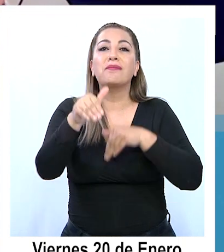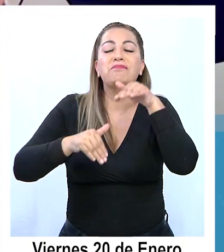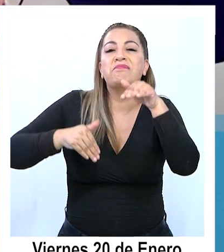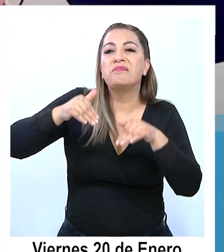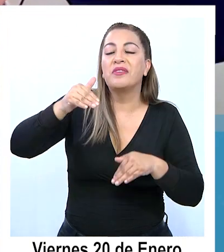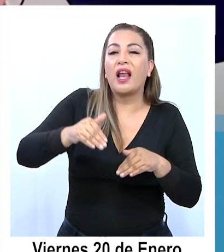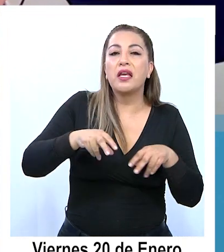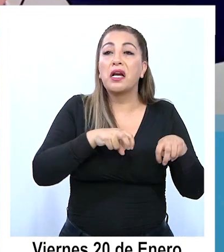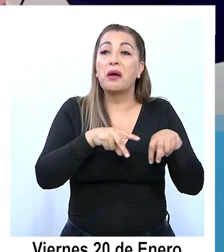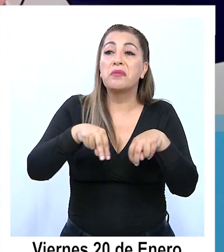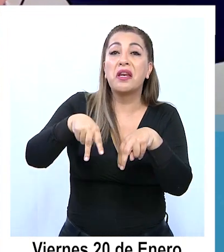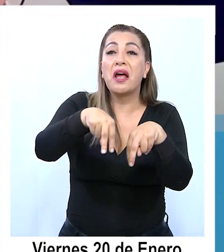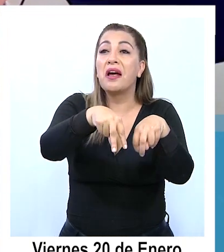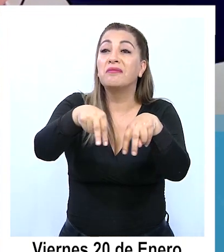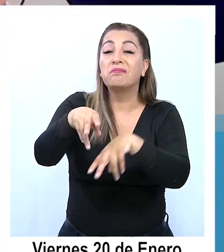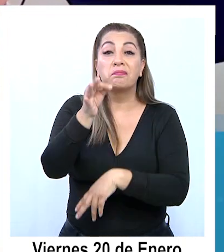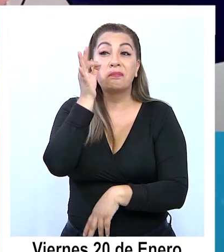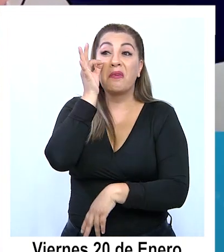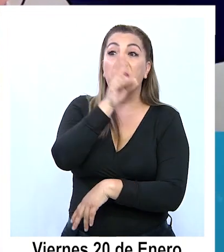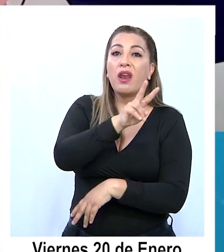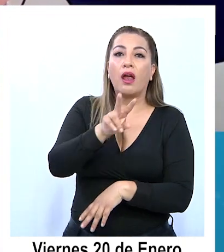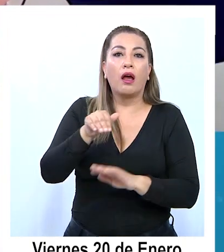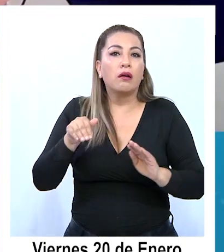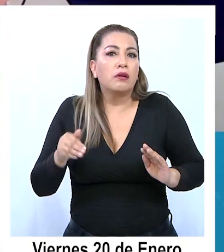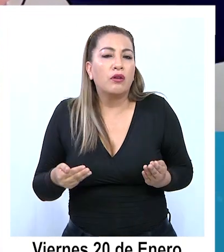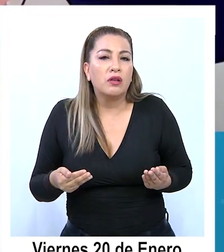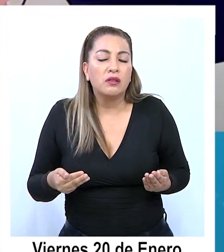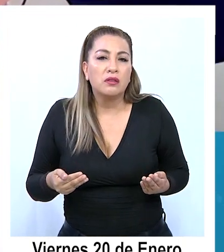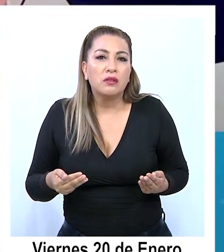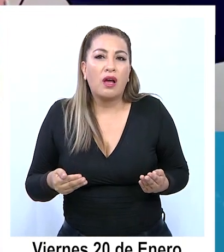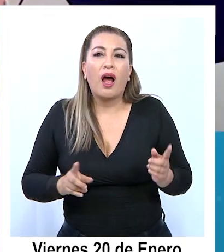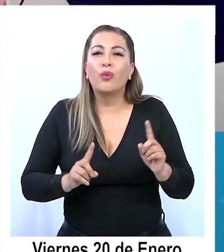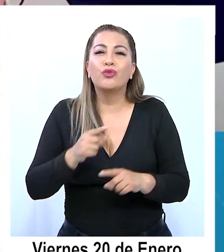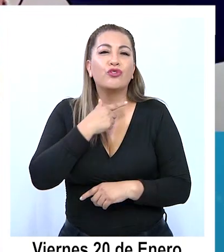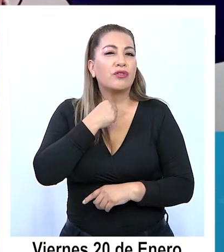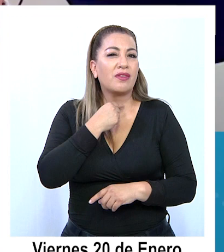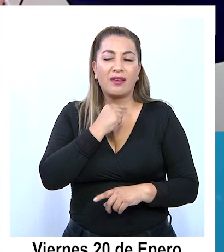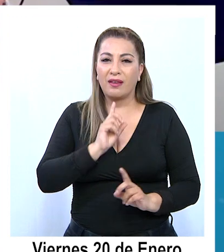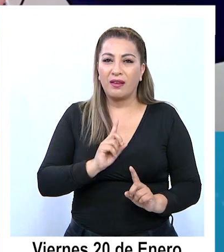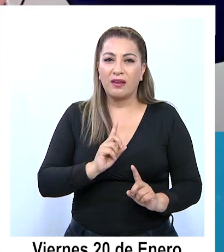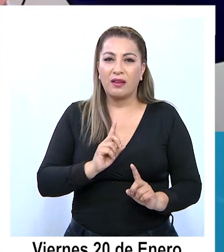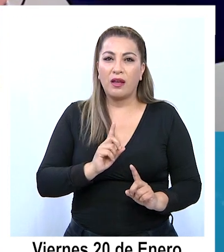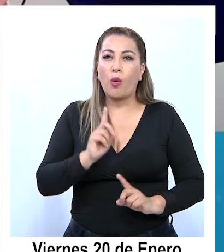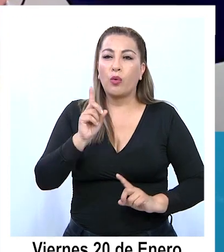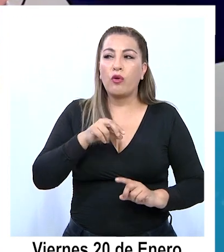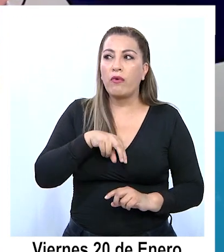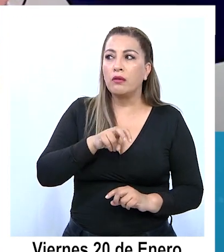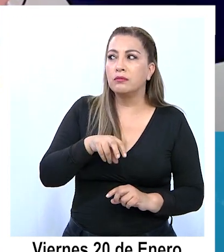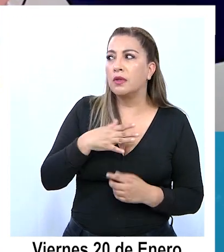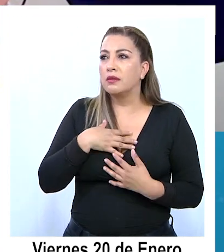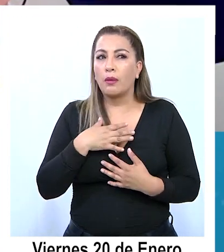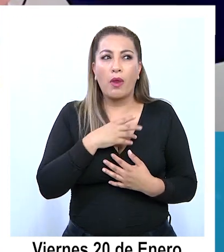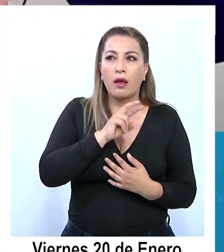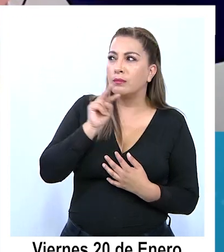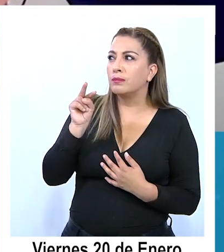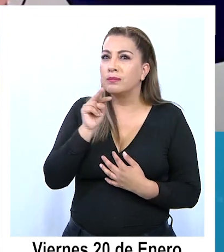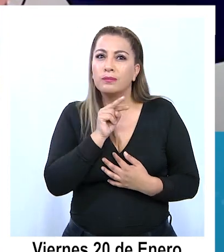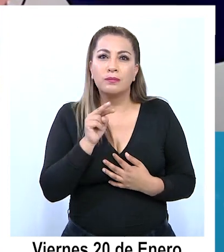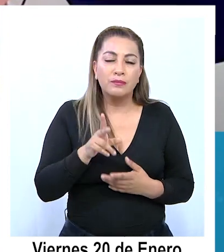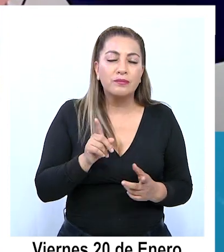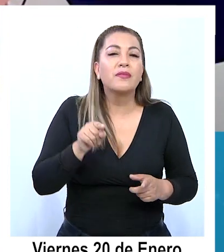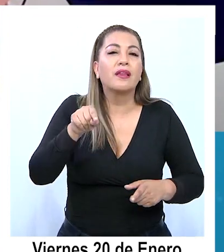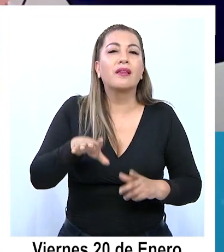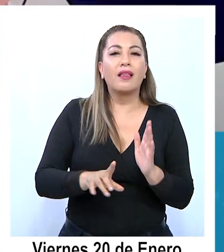playa, o iba a recorrer, o iba a caminar, y hoy día o no lo hace, o lo hace temerosamente. Uno, además de los factores